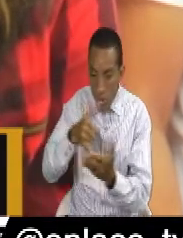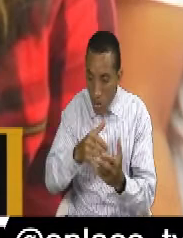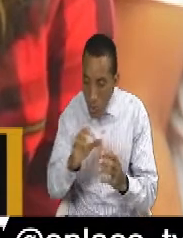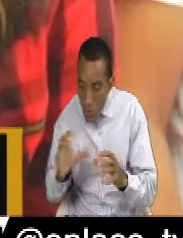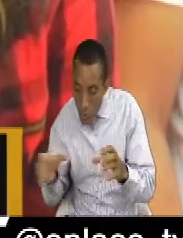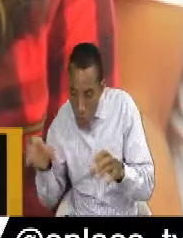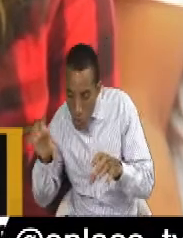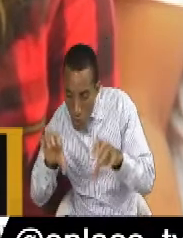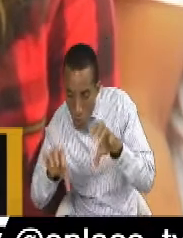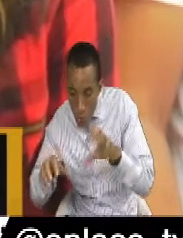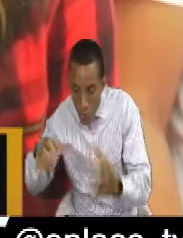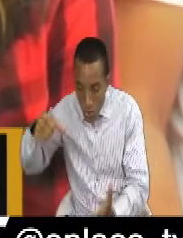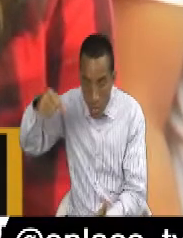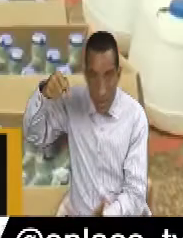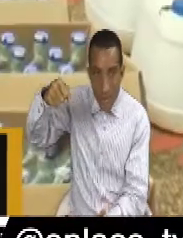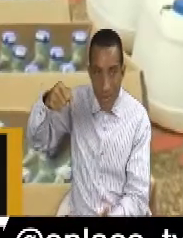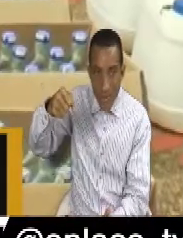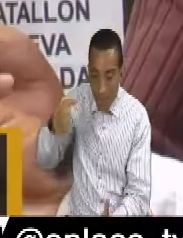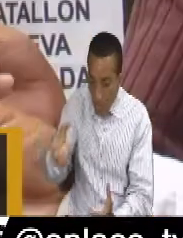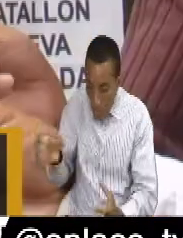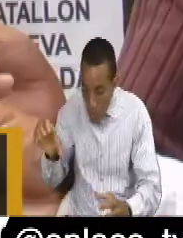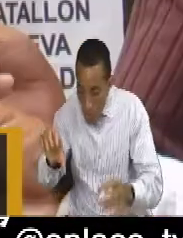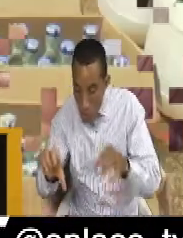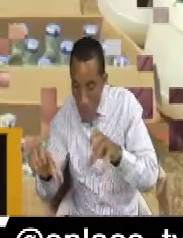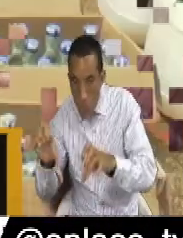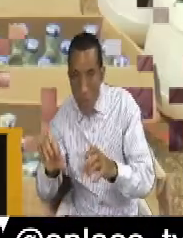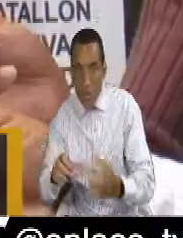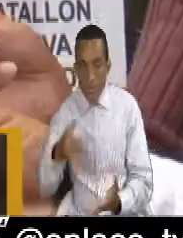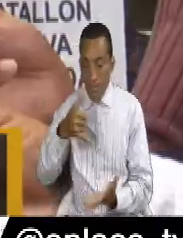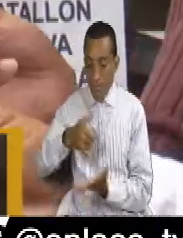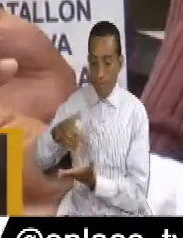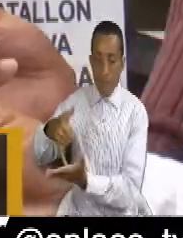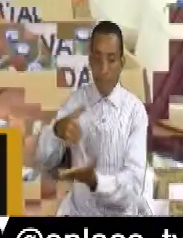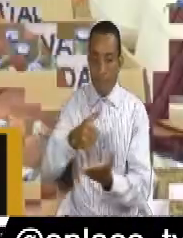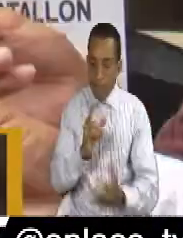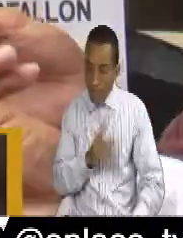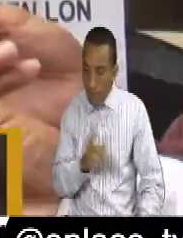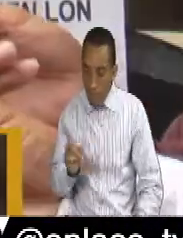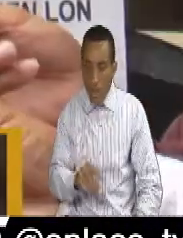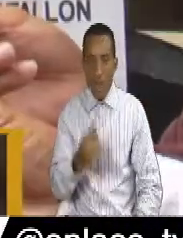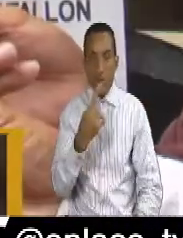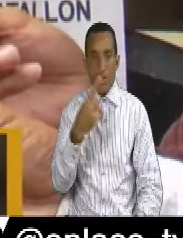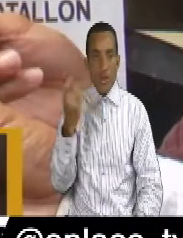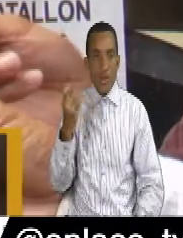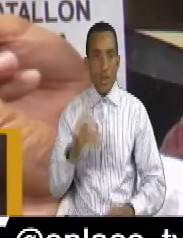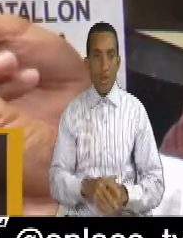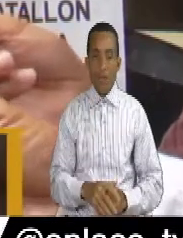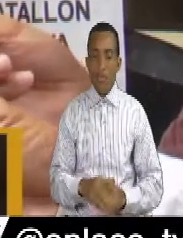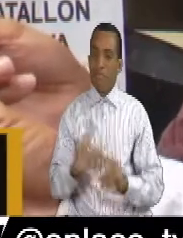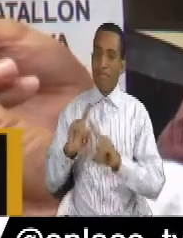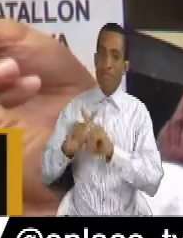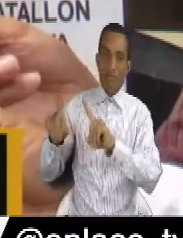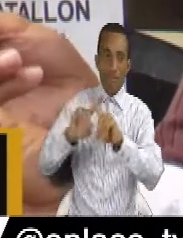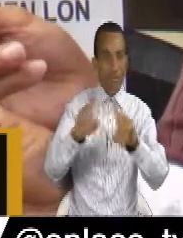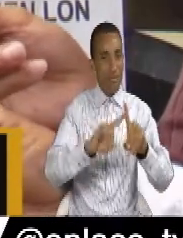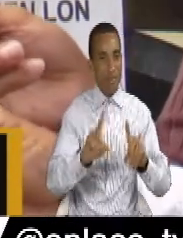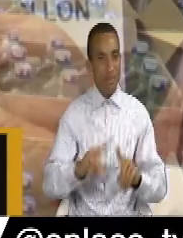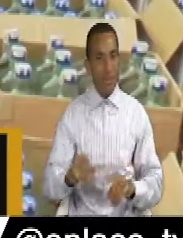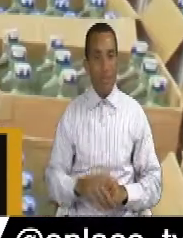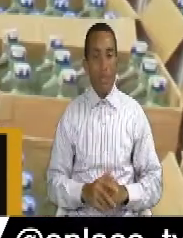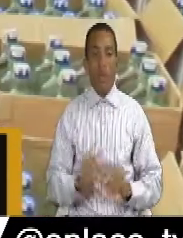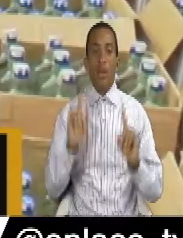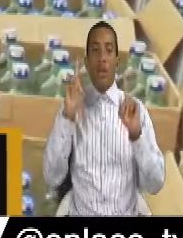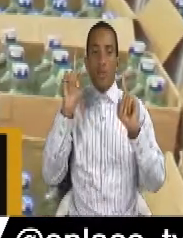Bueno, realmente son más de 100 botellas de todas las presentaciones. Adicionalmente a eso se